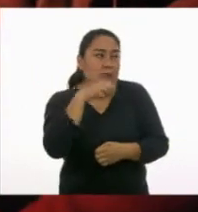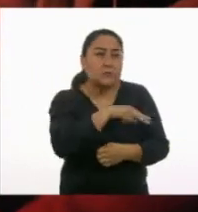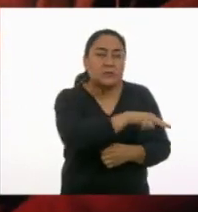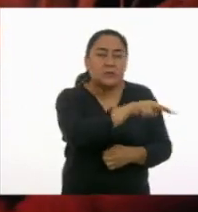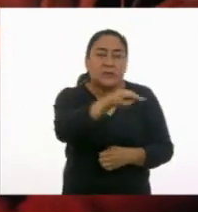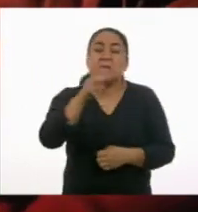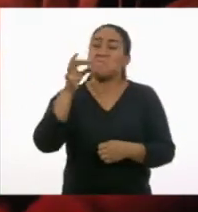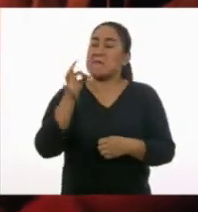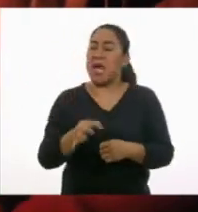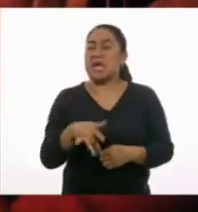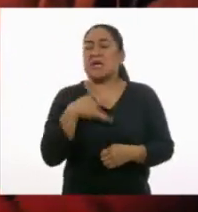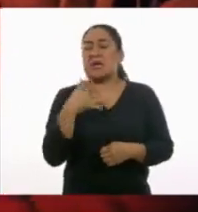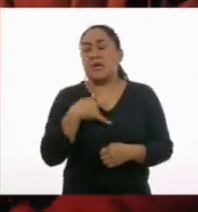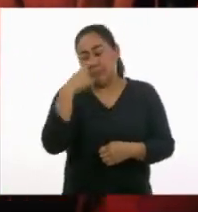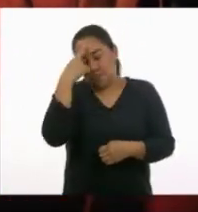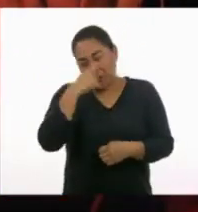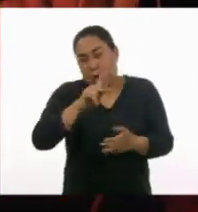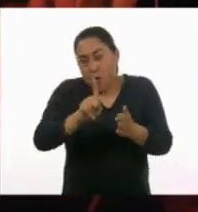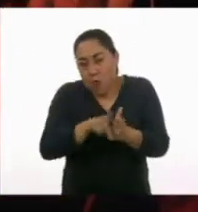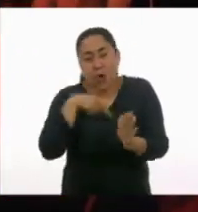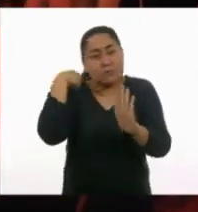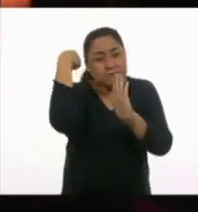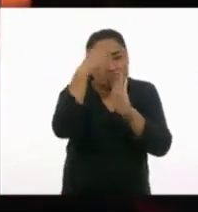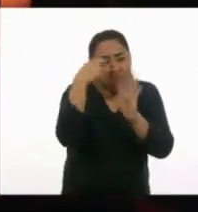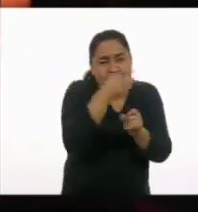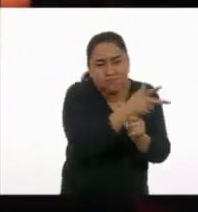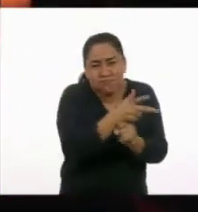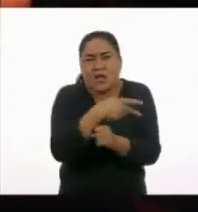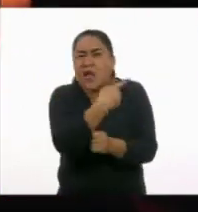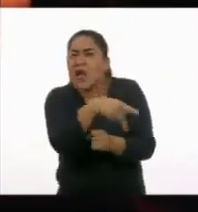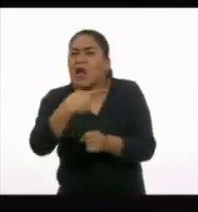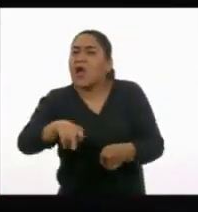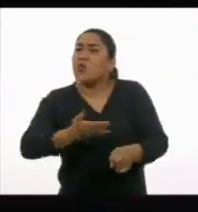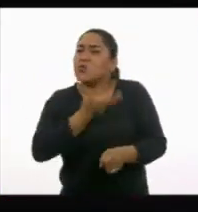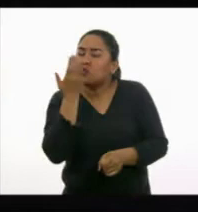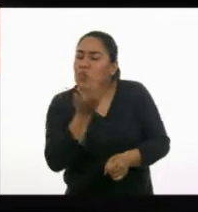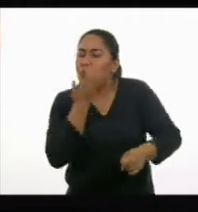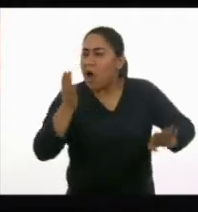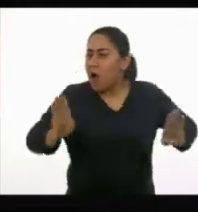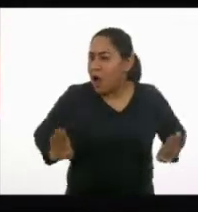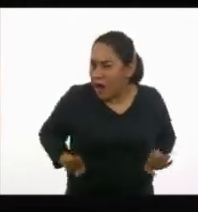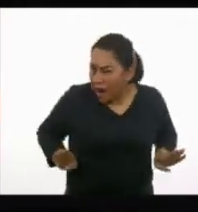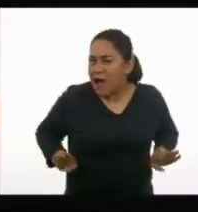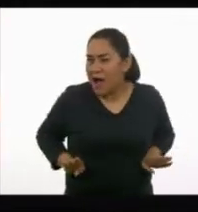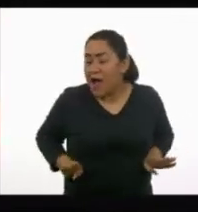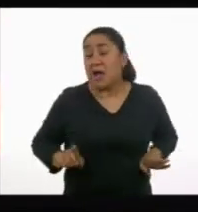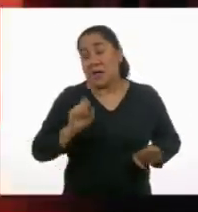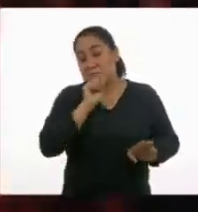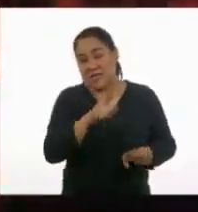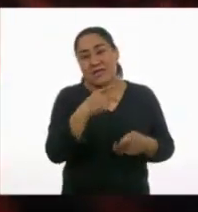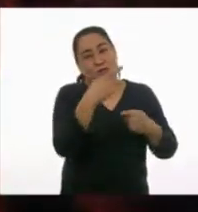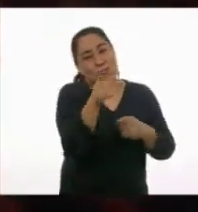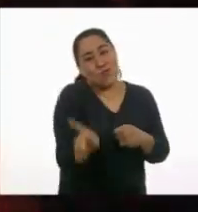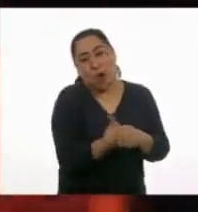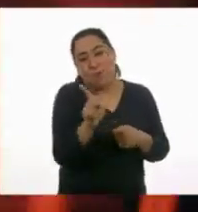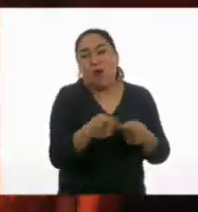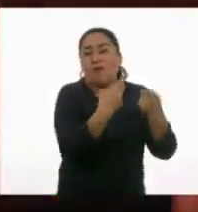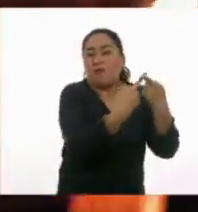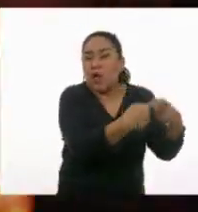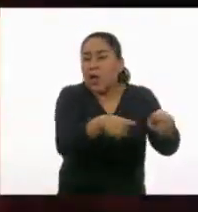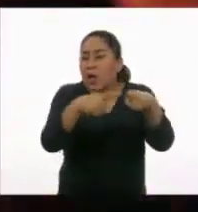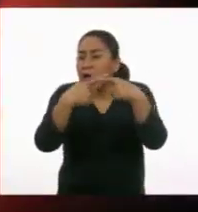que necesitaban para transmitir las tradiciones y costumbres celebradas por los distintos